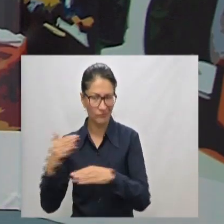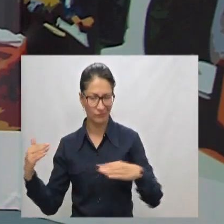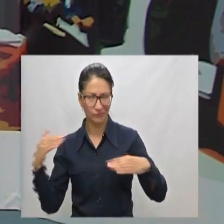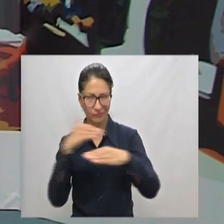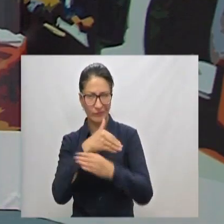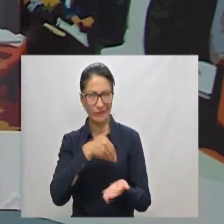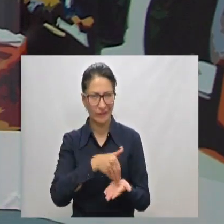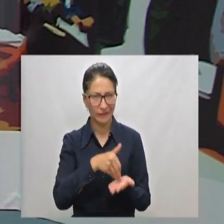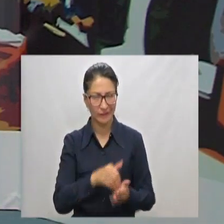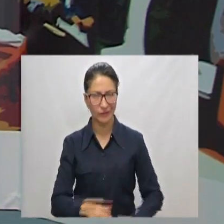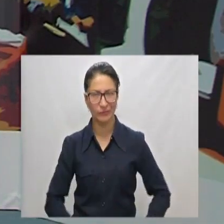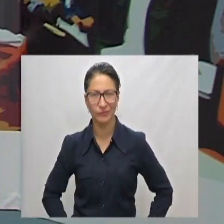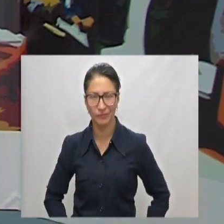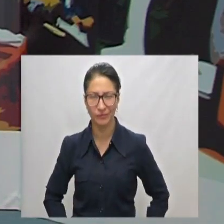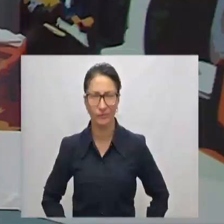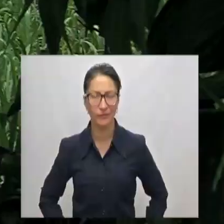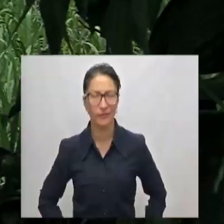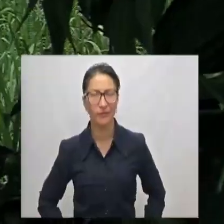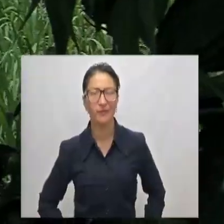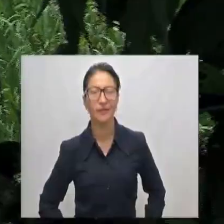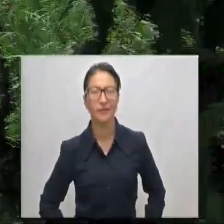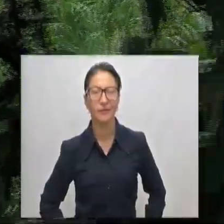ponen la lupa a este proyecto vial.